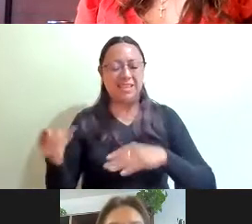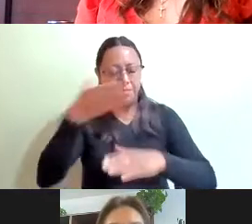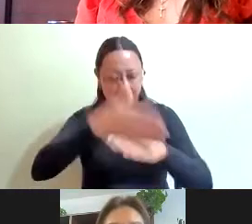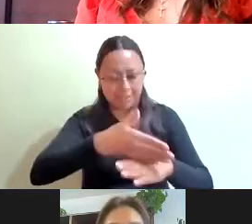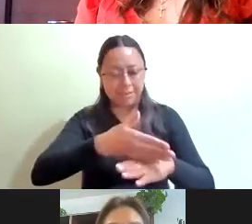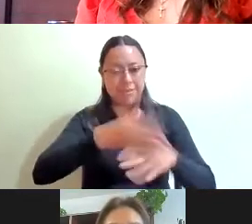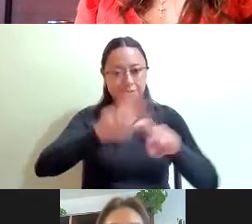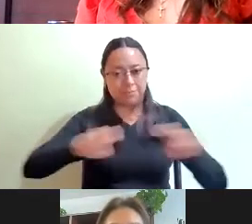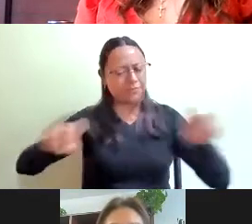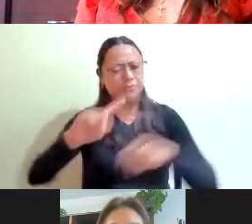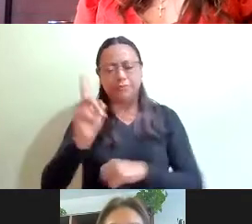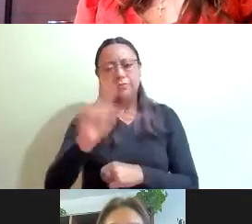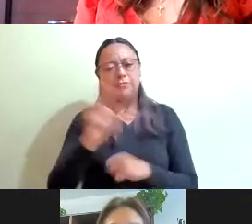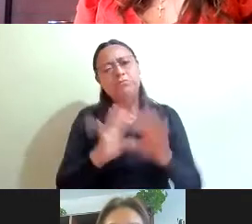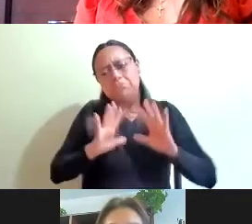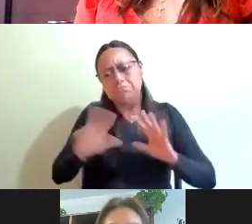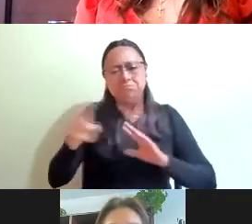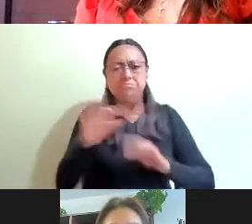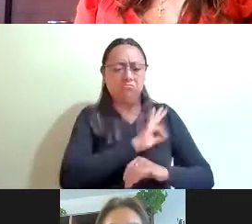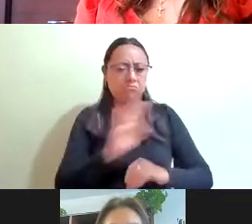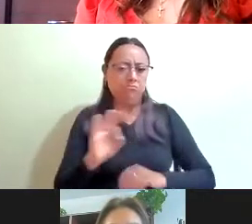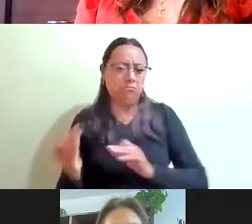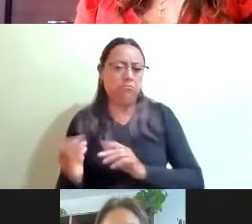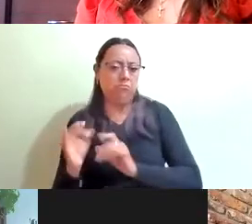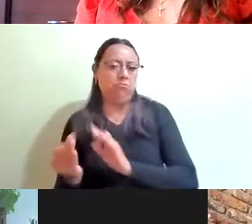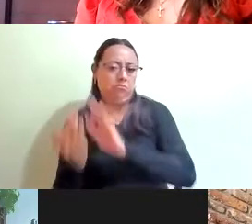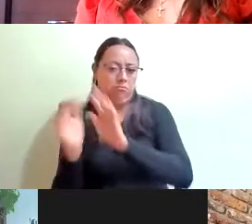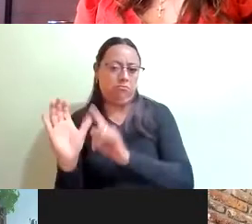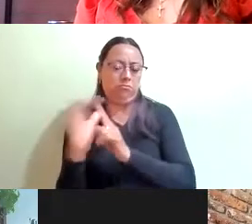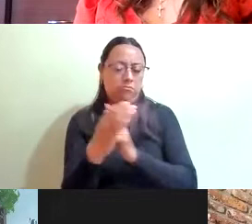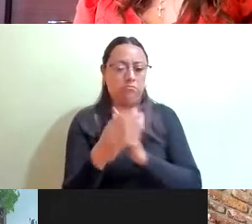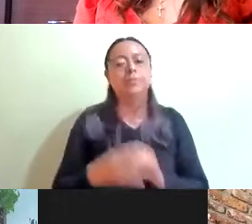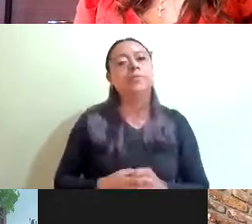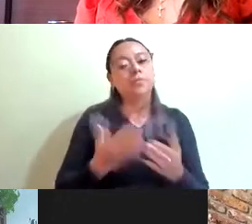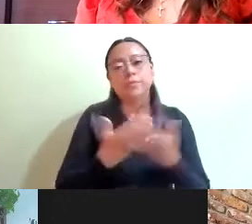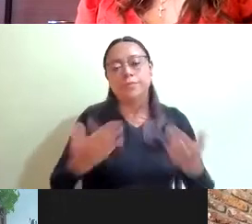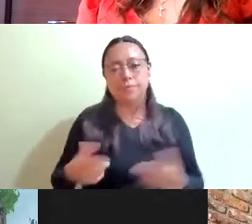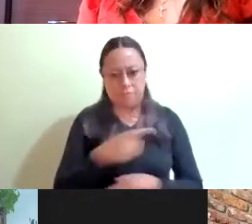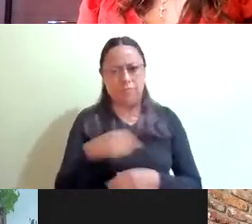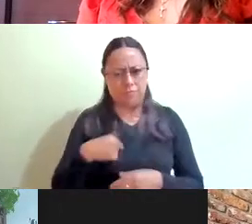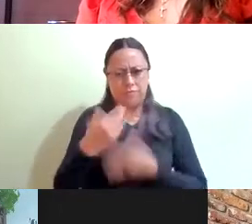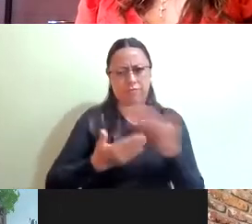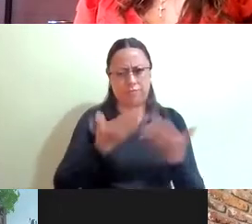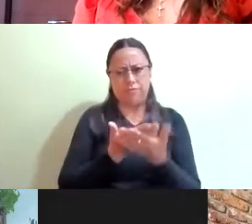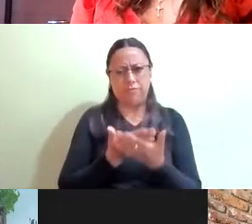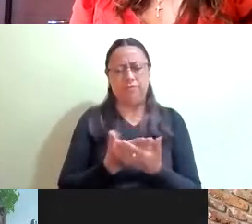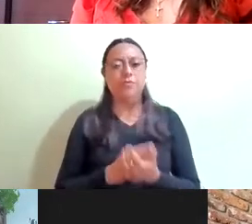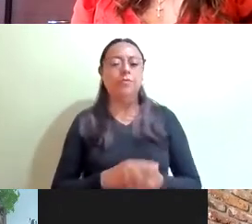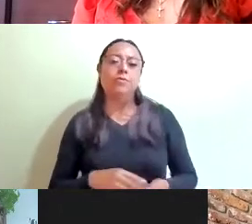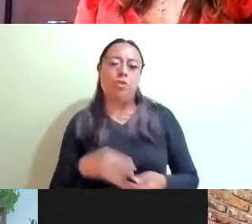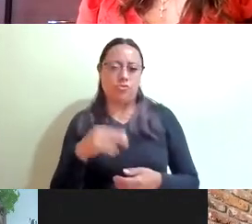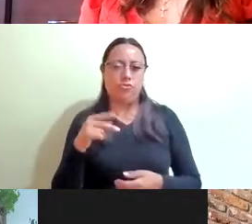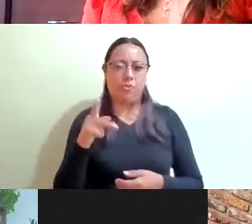una de las posturas del PRD solicitar a todos los grupos parlamentarios que nos sumáramos a que el director